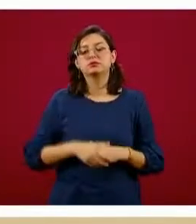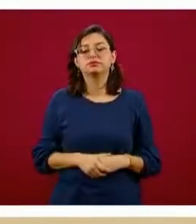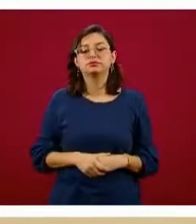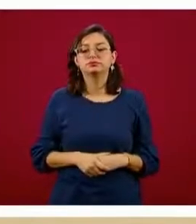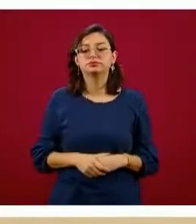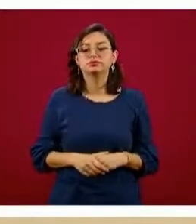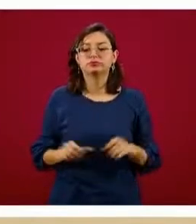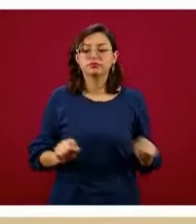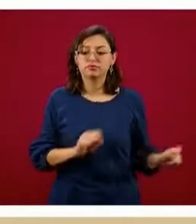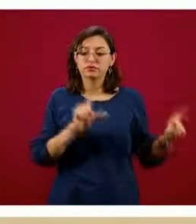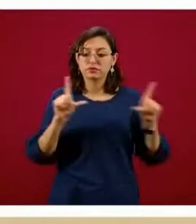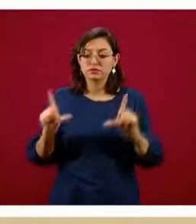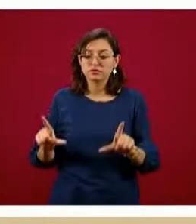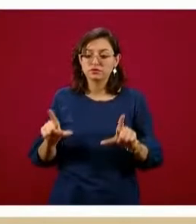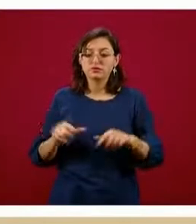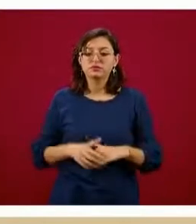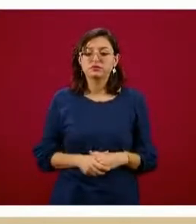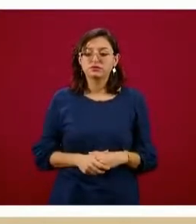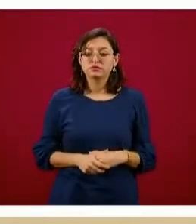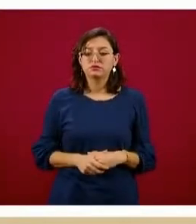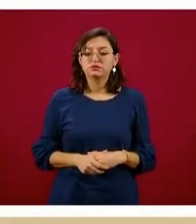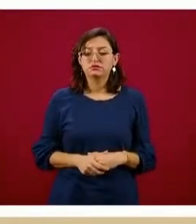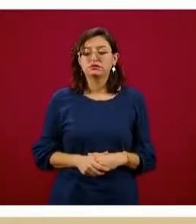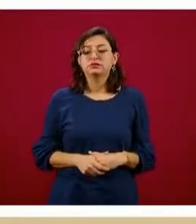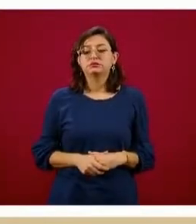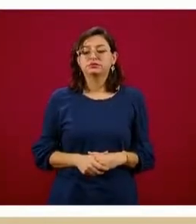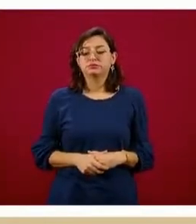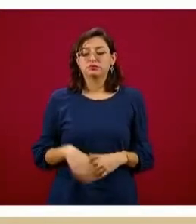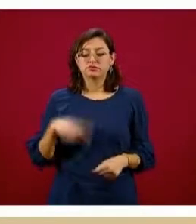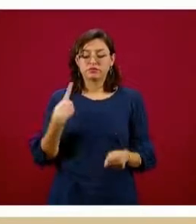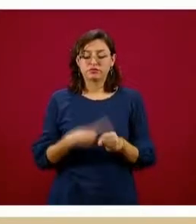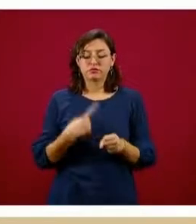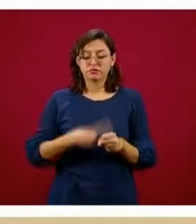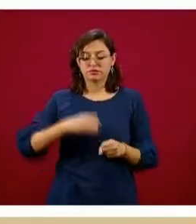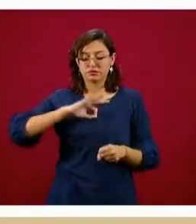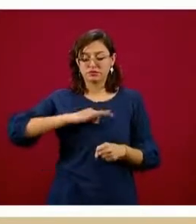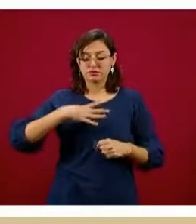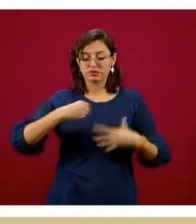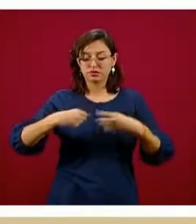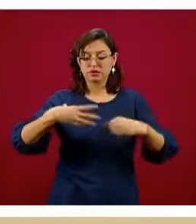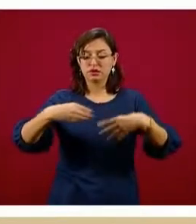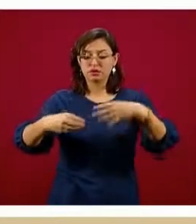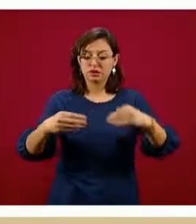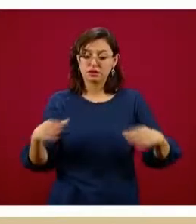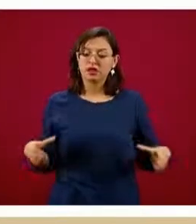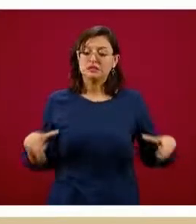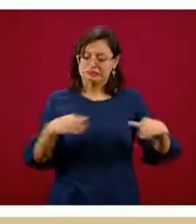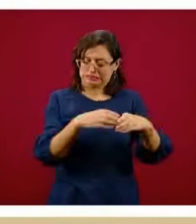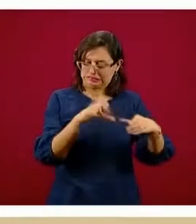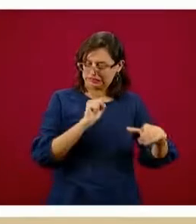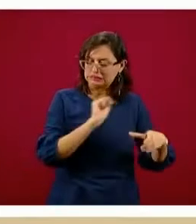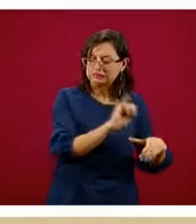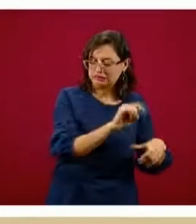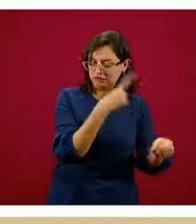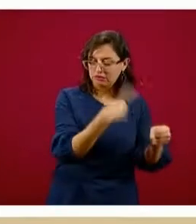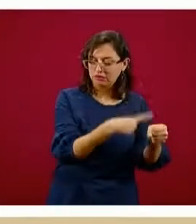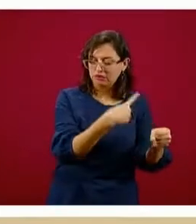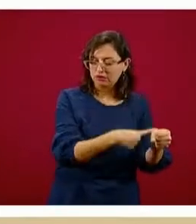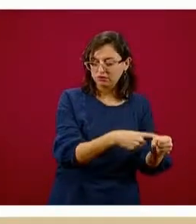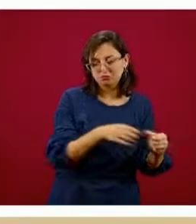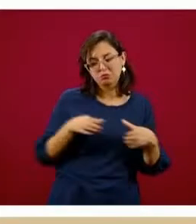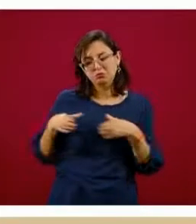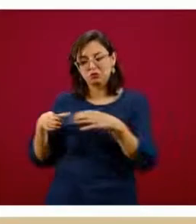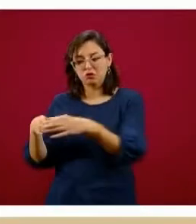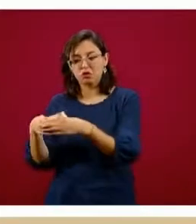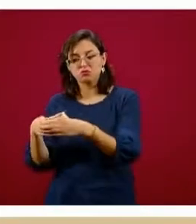siguiente diapositiva veremos la curva epidémica, casos confirmados, casos sospechosos, vemos